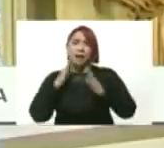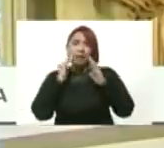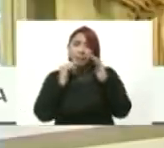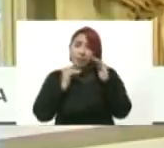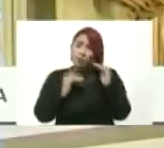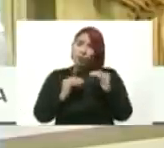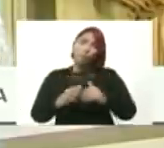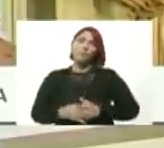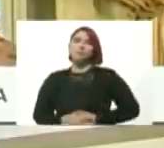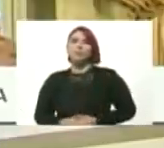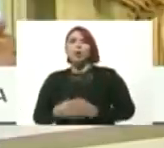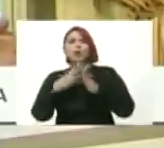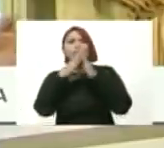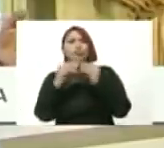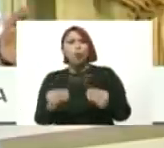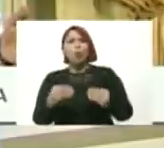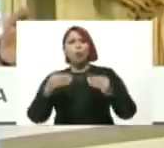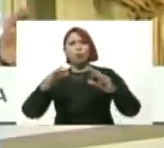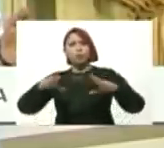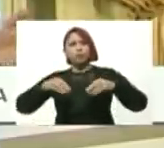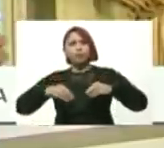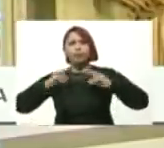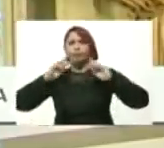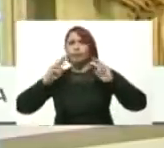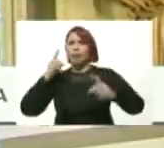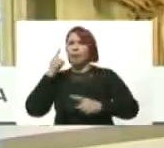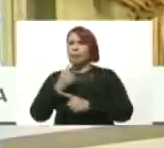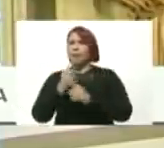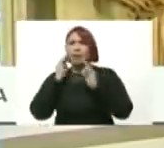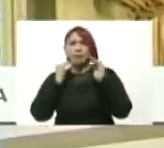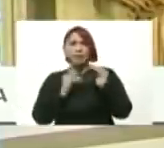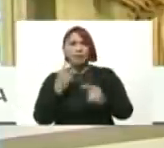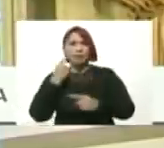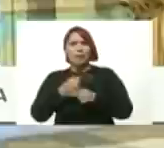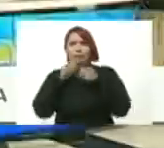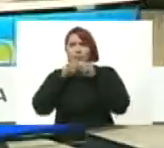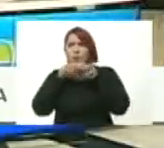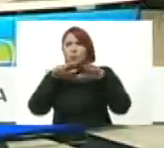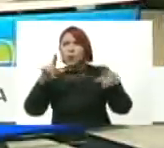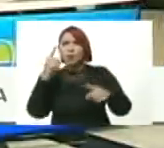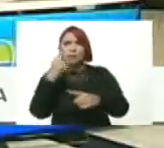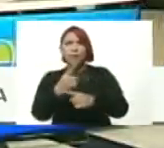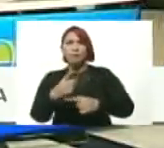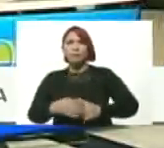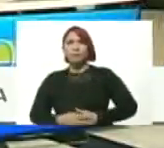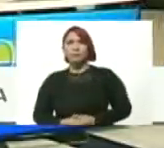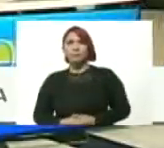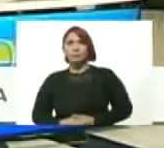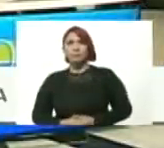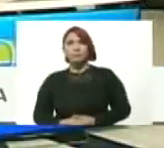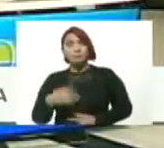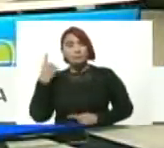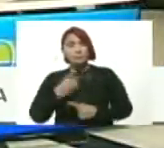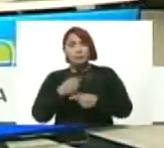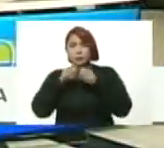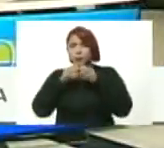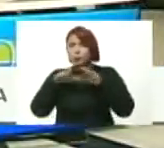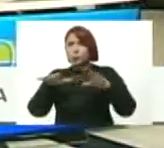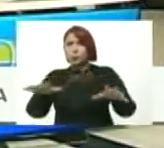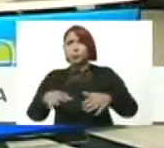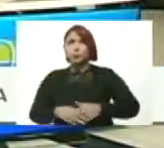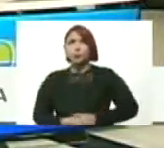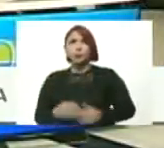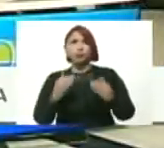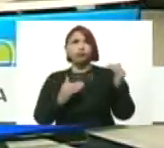de todos los asuntos que hay que atender tenemos que multiplicarnos alvarado tenemos que multiplicar dos al